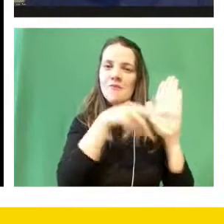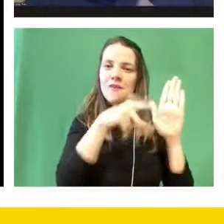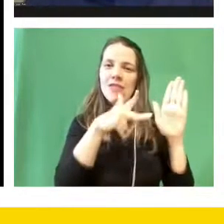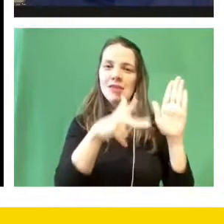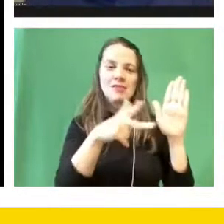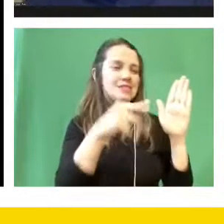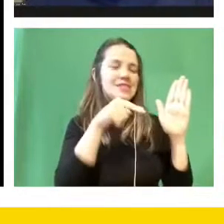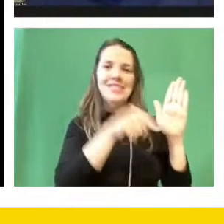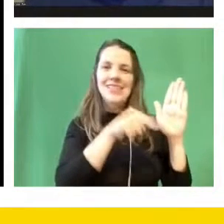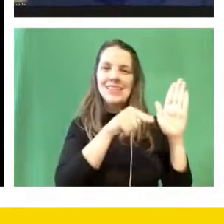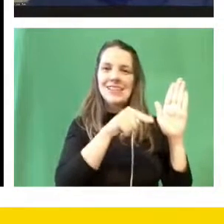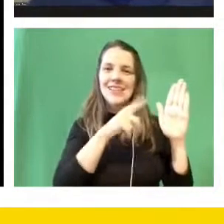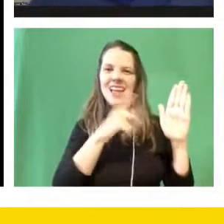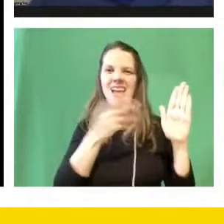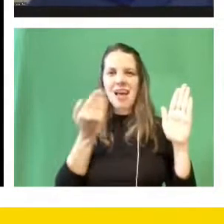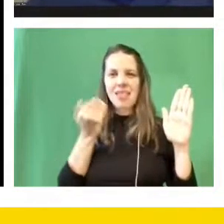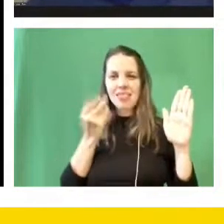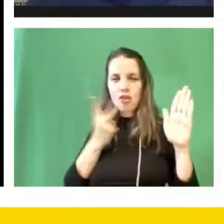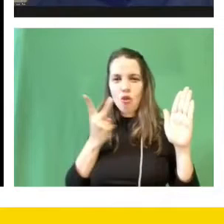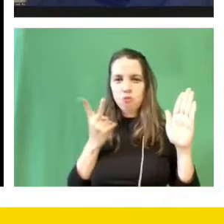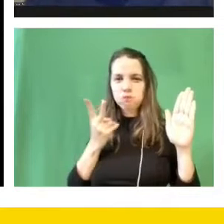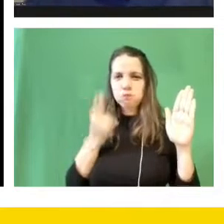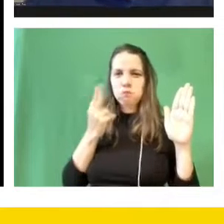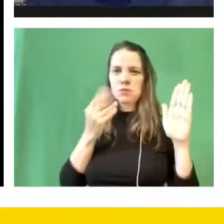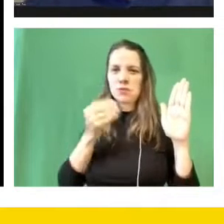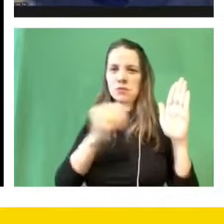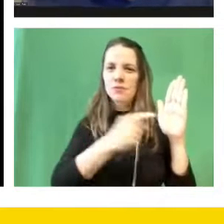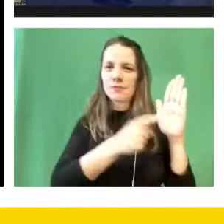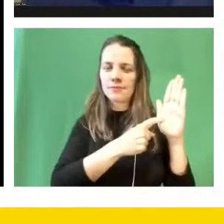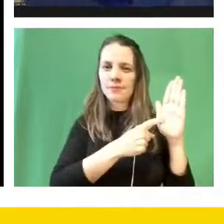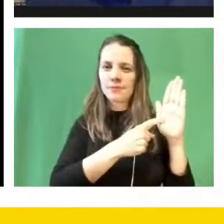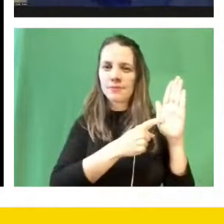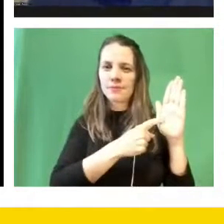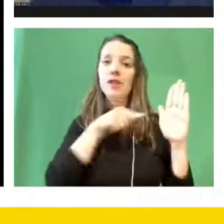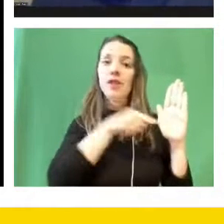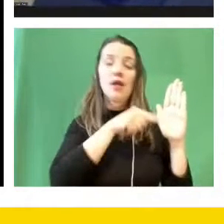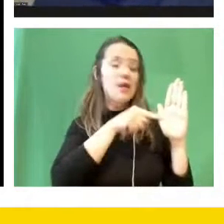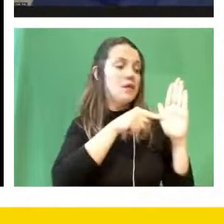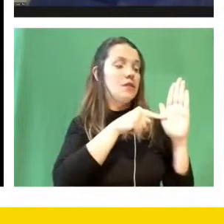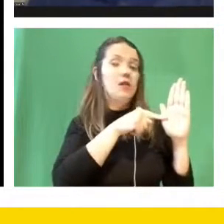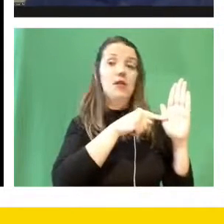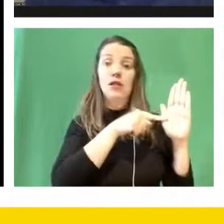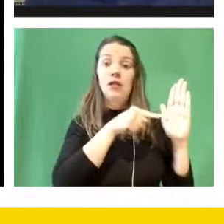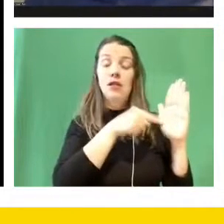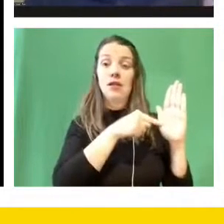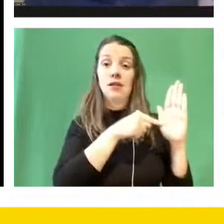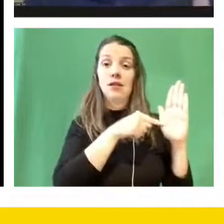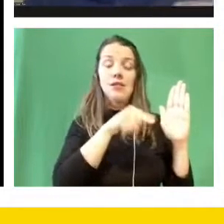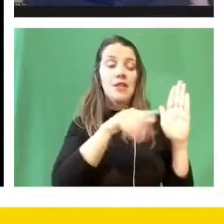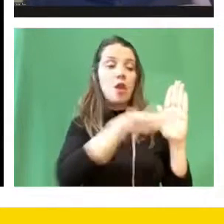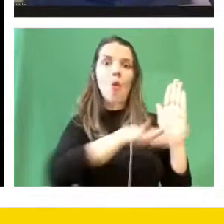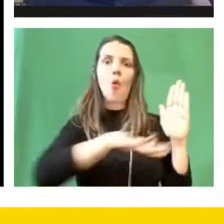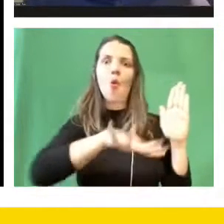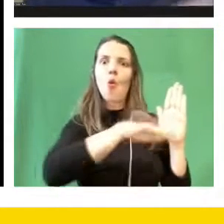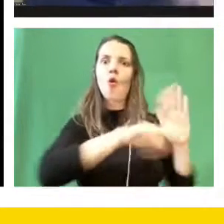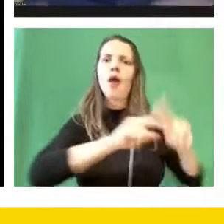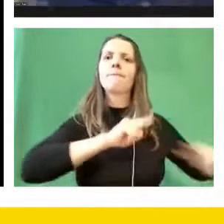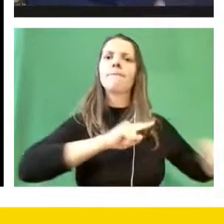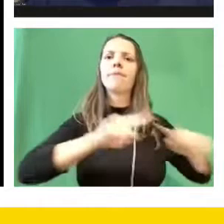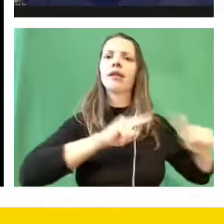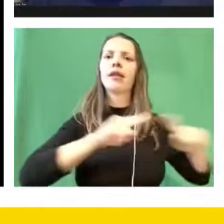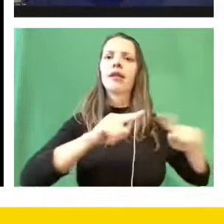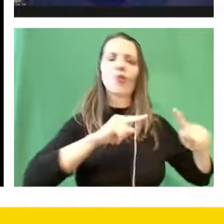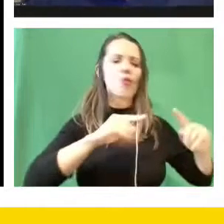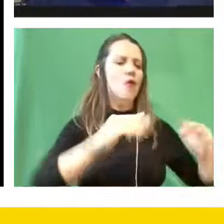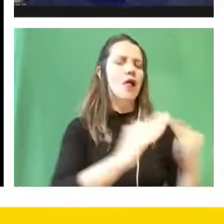que dice que va a haber una norma técnica que debe seguirse, que va a ser dictada por el Ministerio de Vivienda y Urbanismo y que dice que se debe, en el fondo, que los